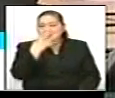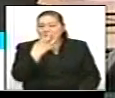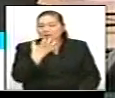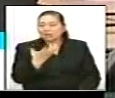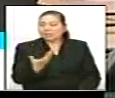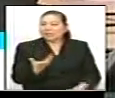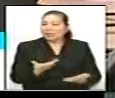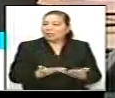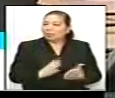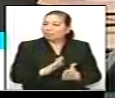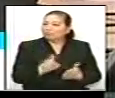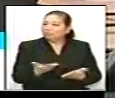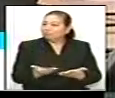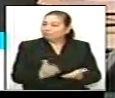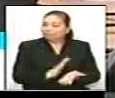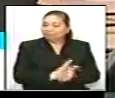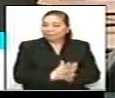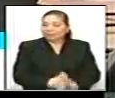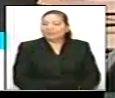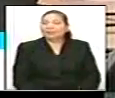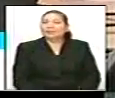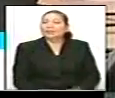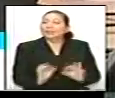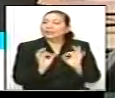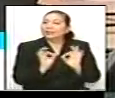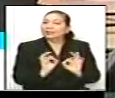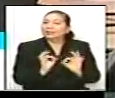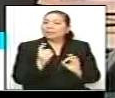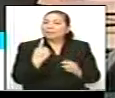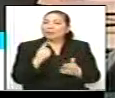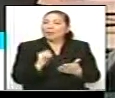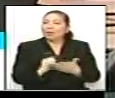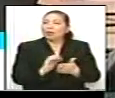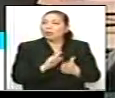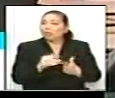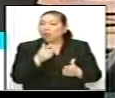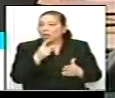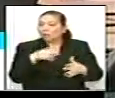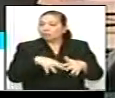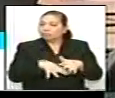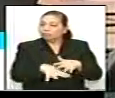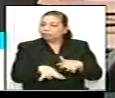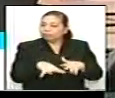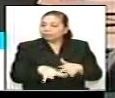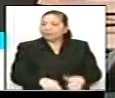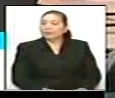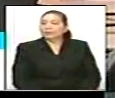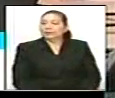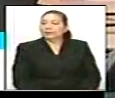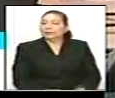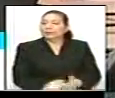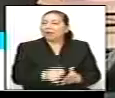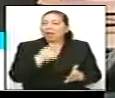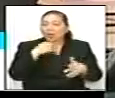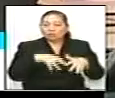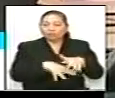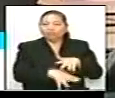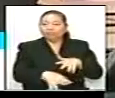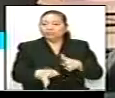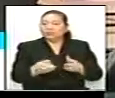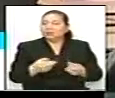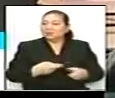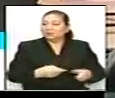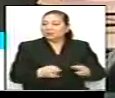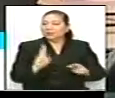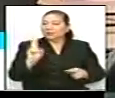CEAPAL, creo, no nos quiere ni recibir ya. Viene constantemente, ¿no?, para todo lo que es agua, desagüe, las empresas que botan sus aguas, ¿no?,